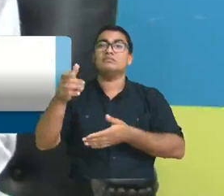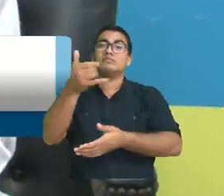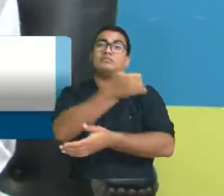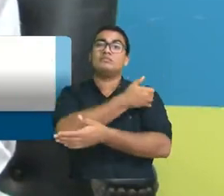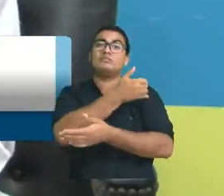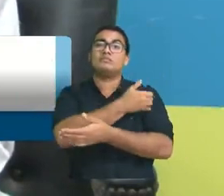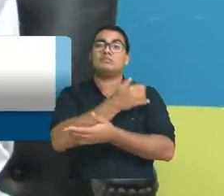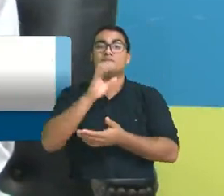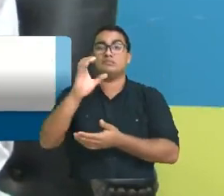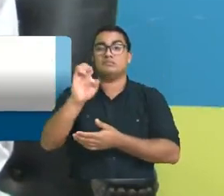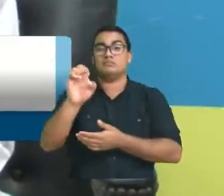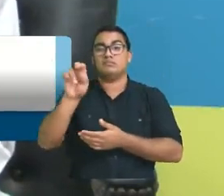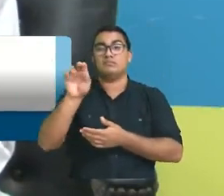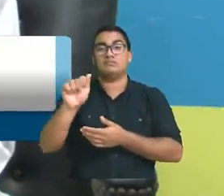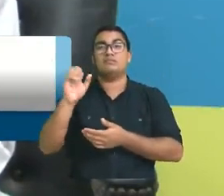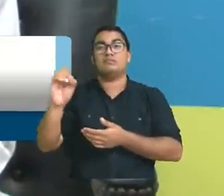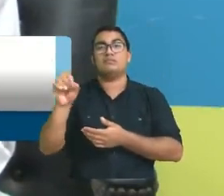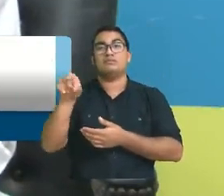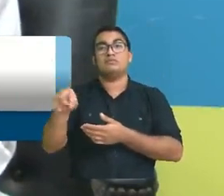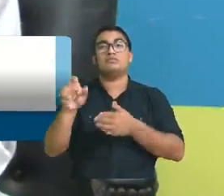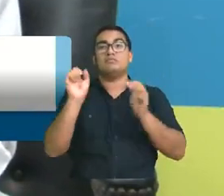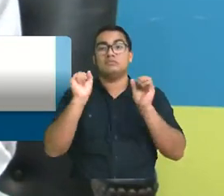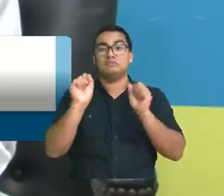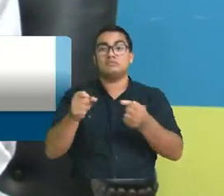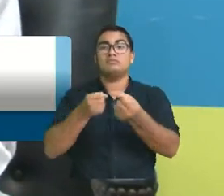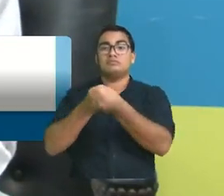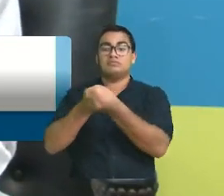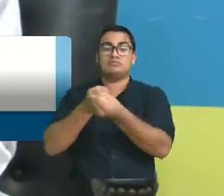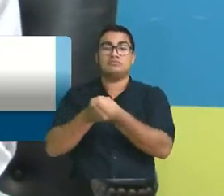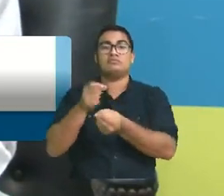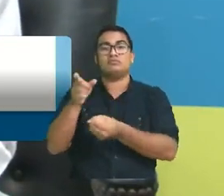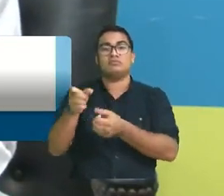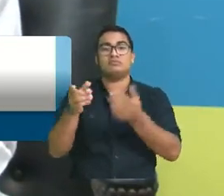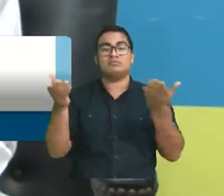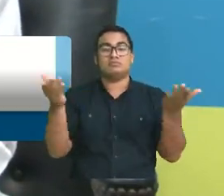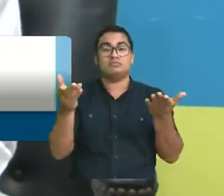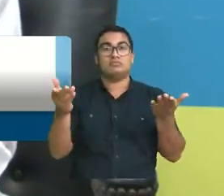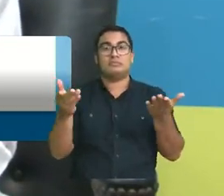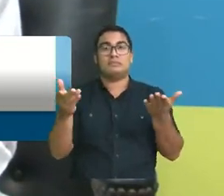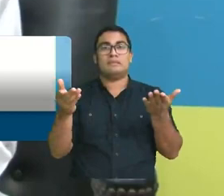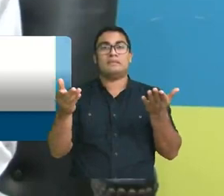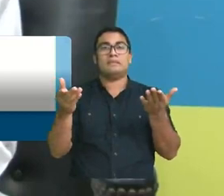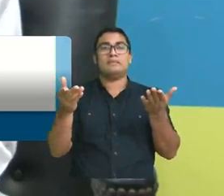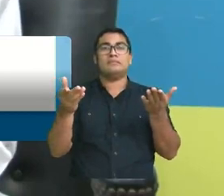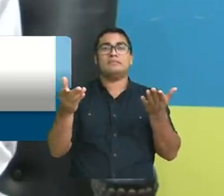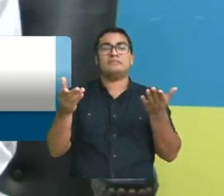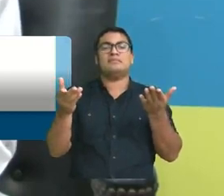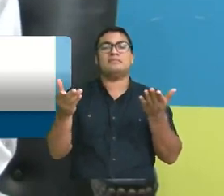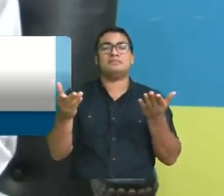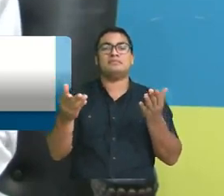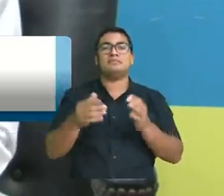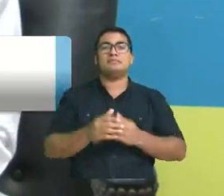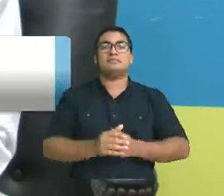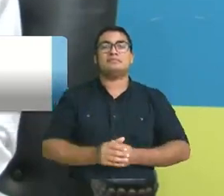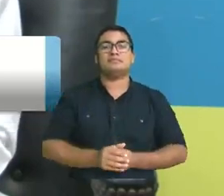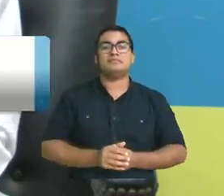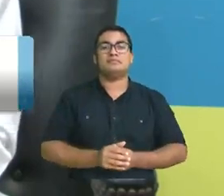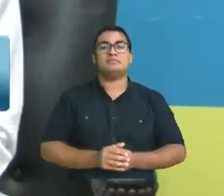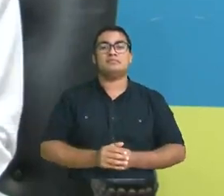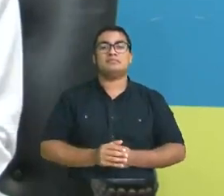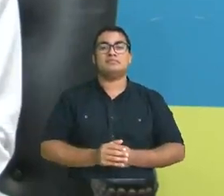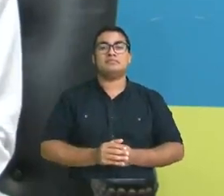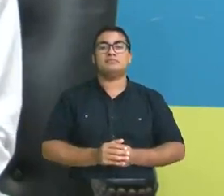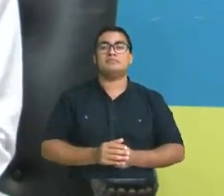las principales causas de asistencia a nuestra unidad. El paciente, cuando llega, él